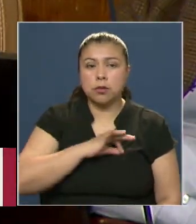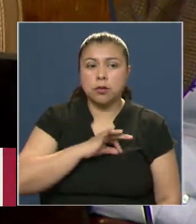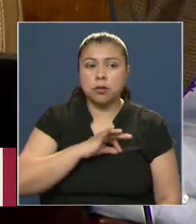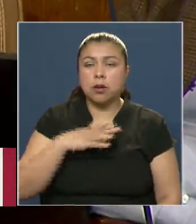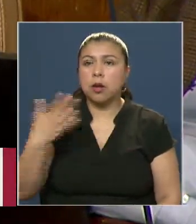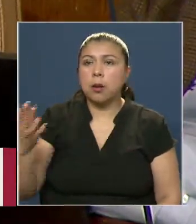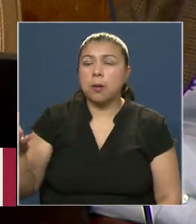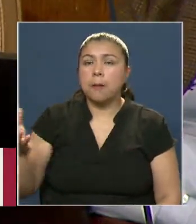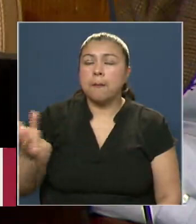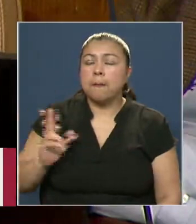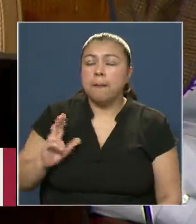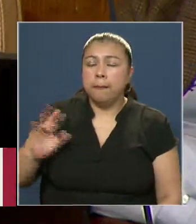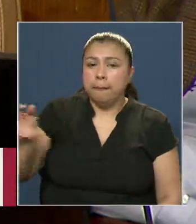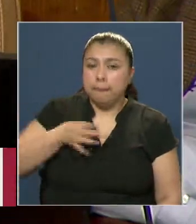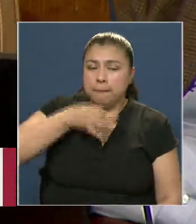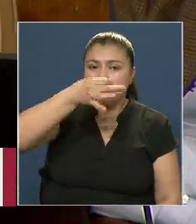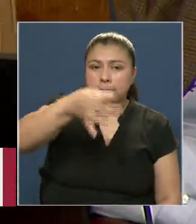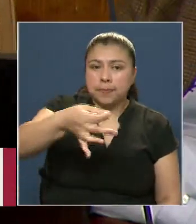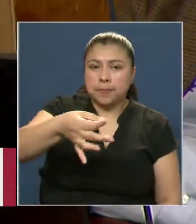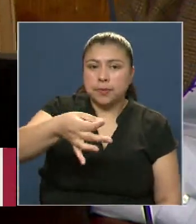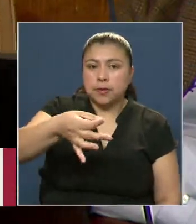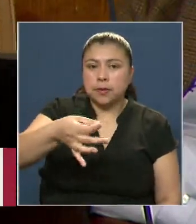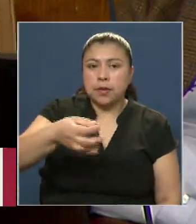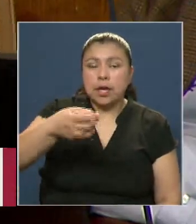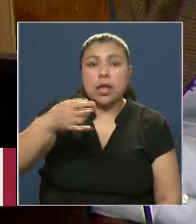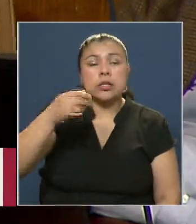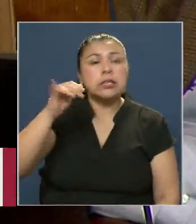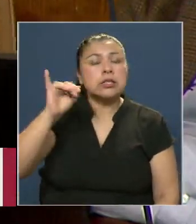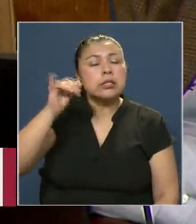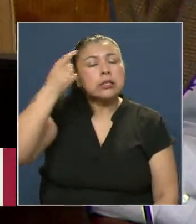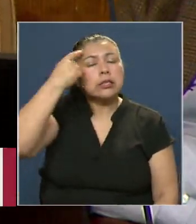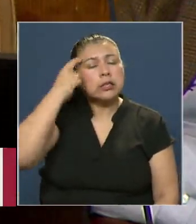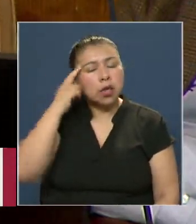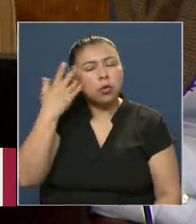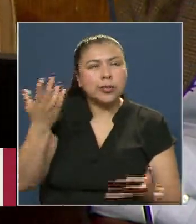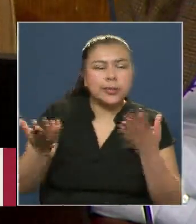presidente, por su intermedio, al señor ministro, yo creo que existe una especie